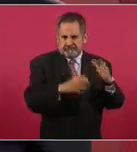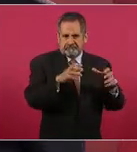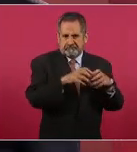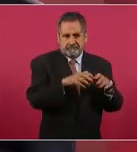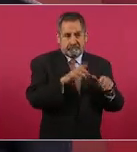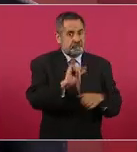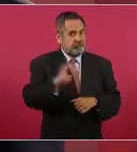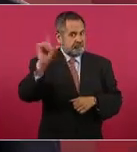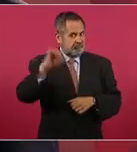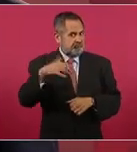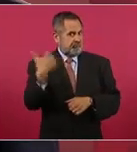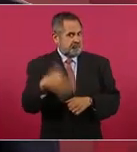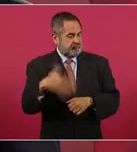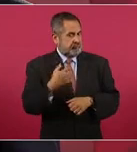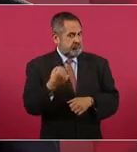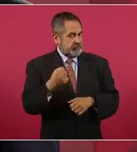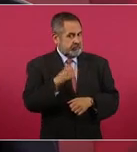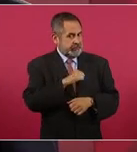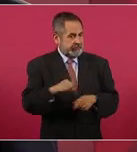famosos,